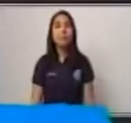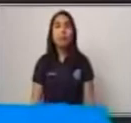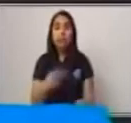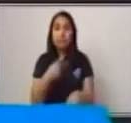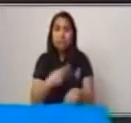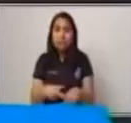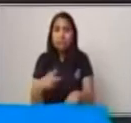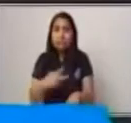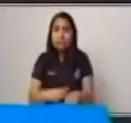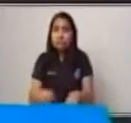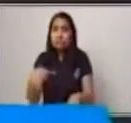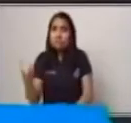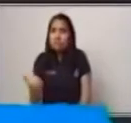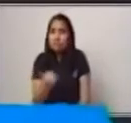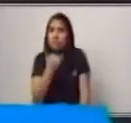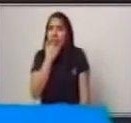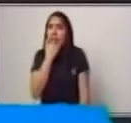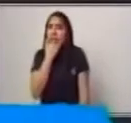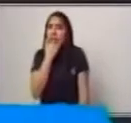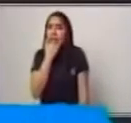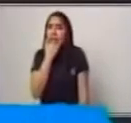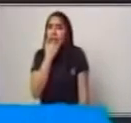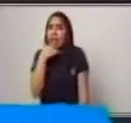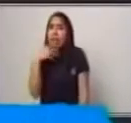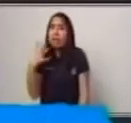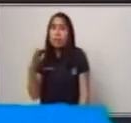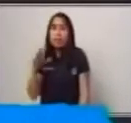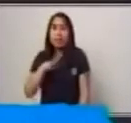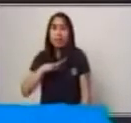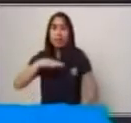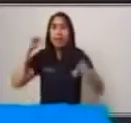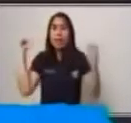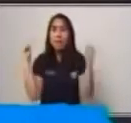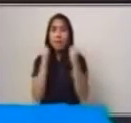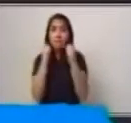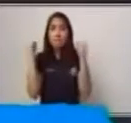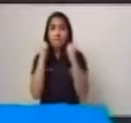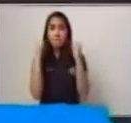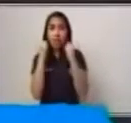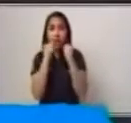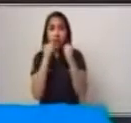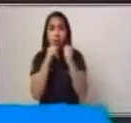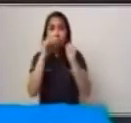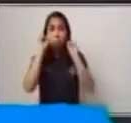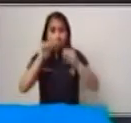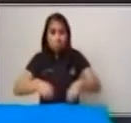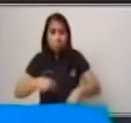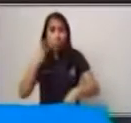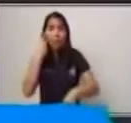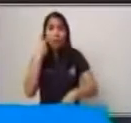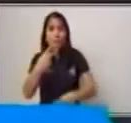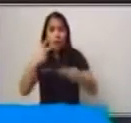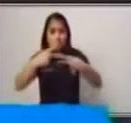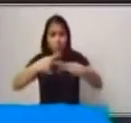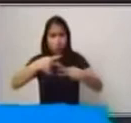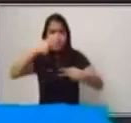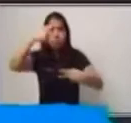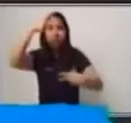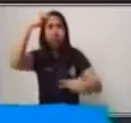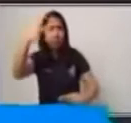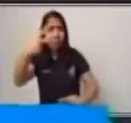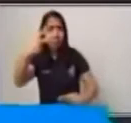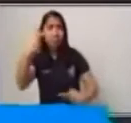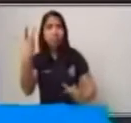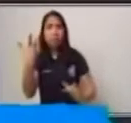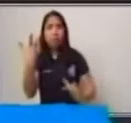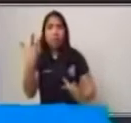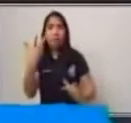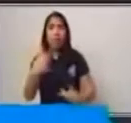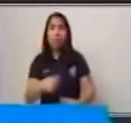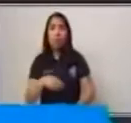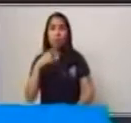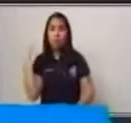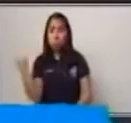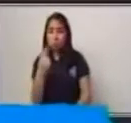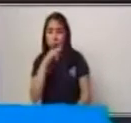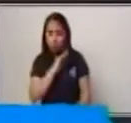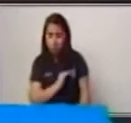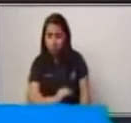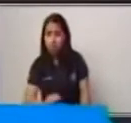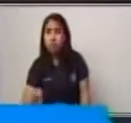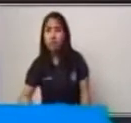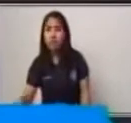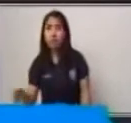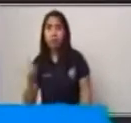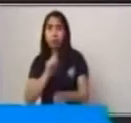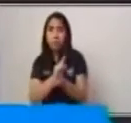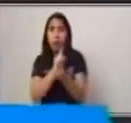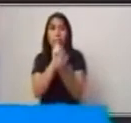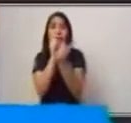frío. Detrás de los cristales turbios, todos los niños ven convertirse en pájaros un árbol amarillo. La